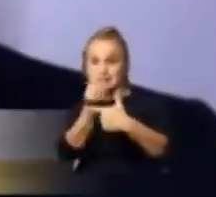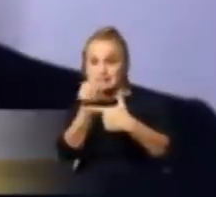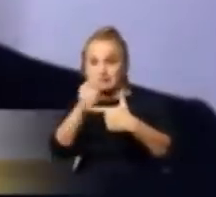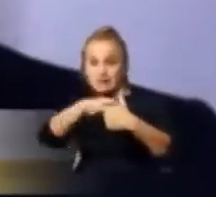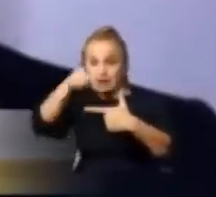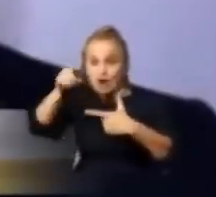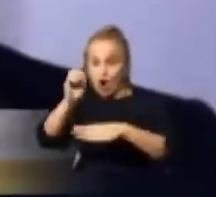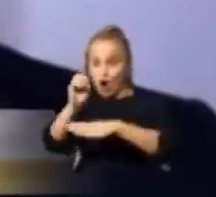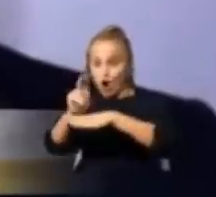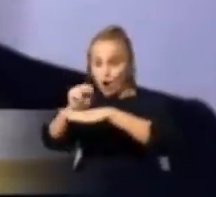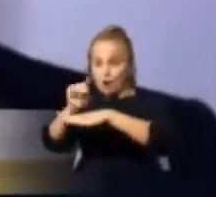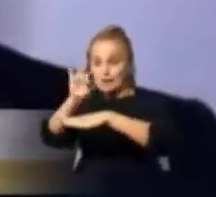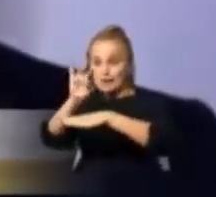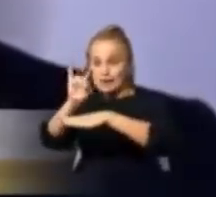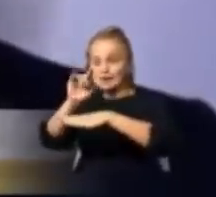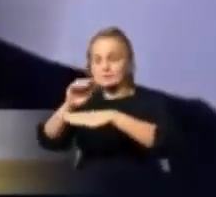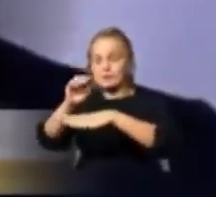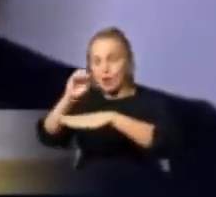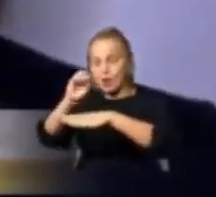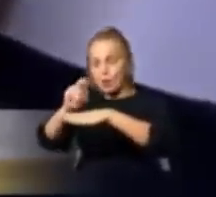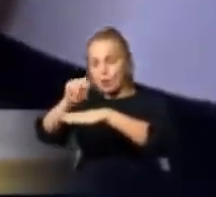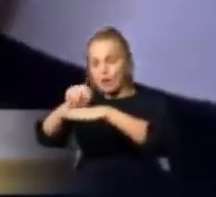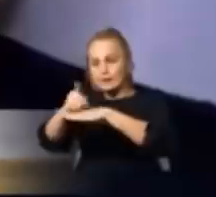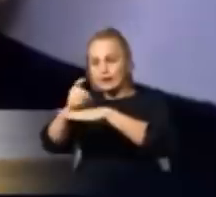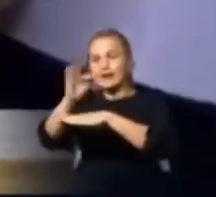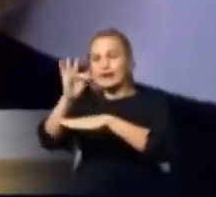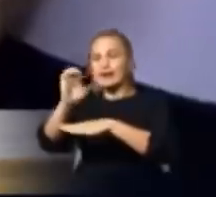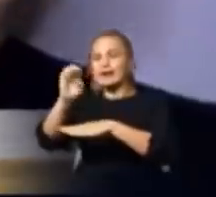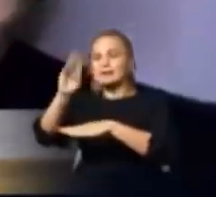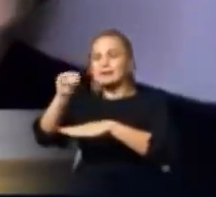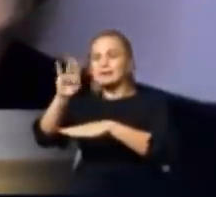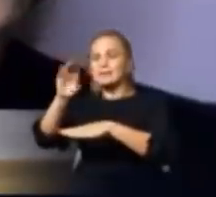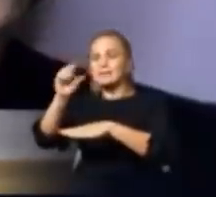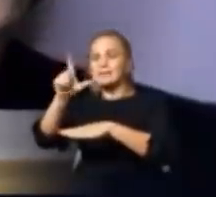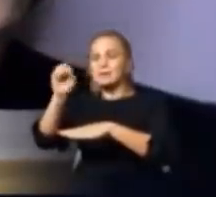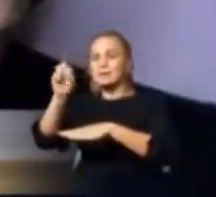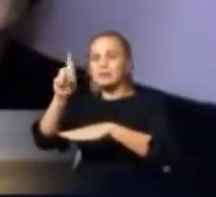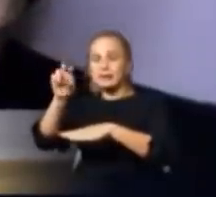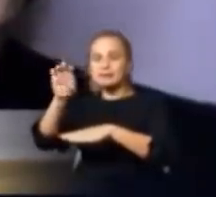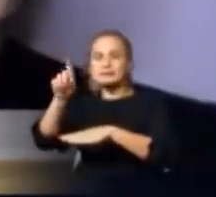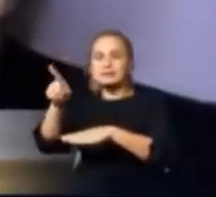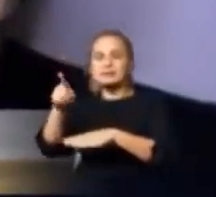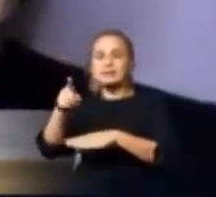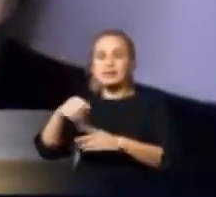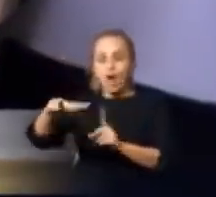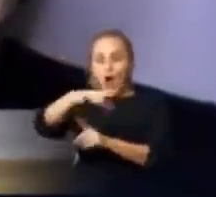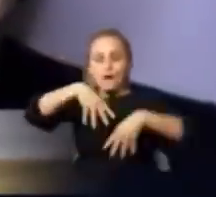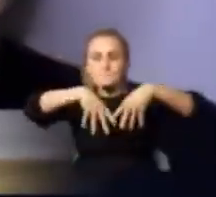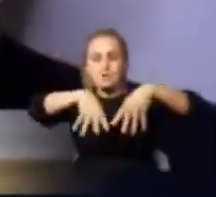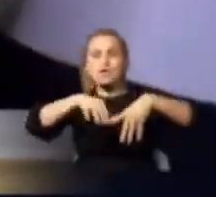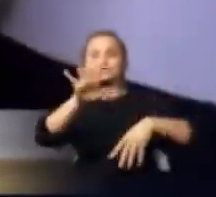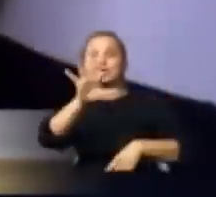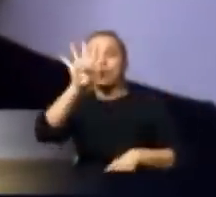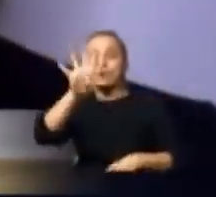Las ONGs Temblores y Colombia de Paz hablan de 59 muertos con ocasión de las protestas. La